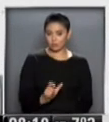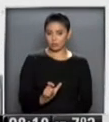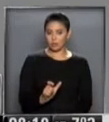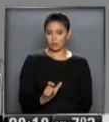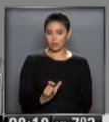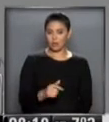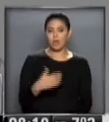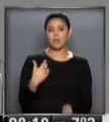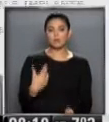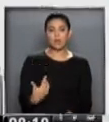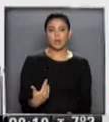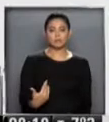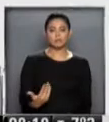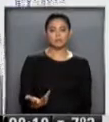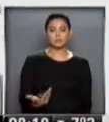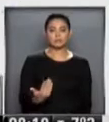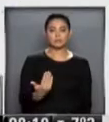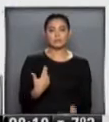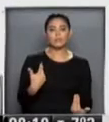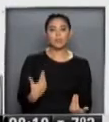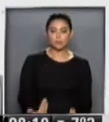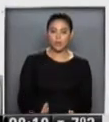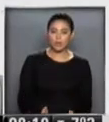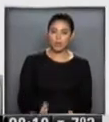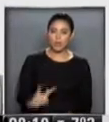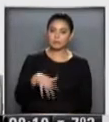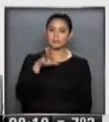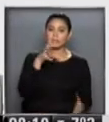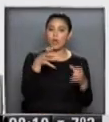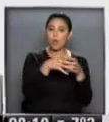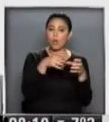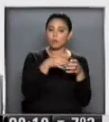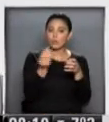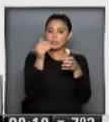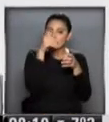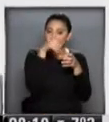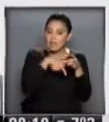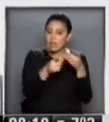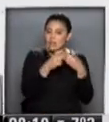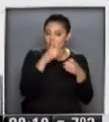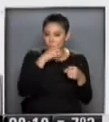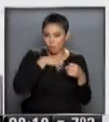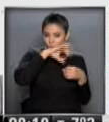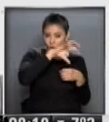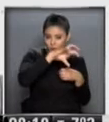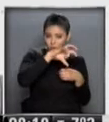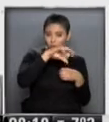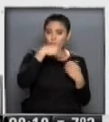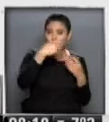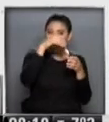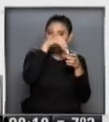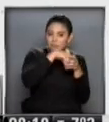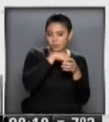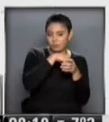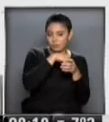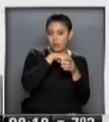sea mucho más parte de el grupo de los que necesitan ser trasplantados de ser parte